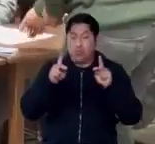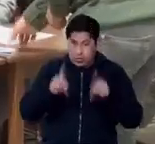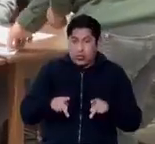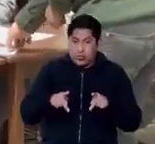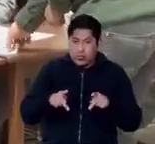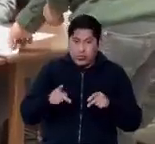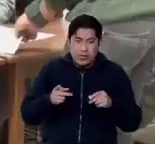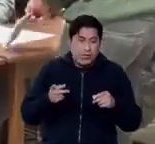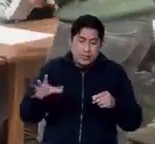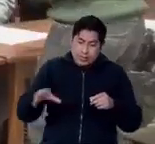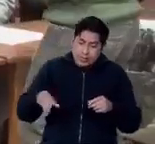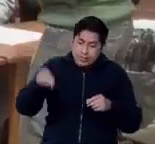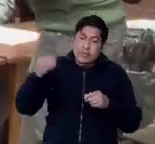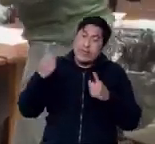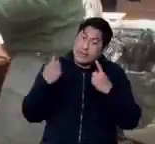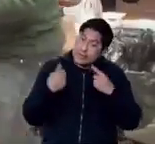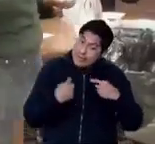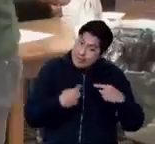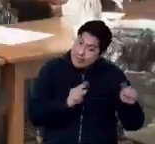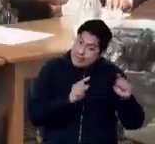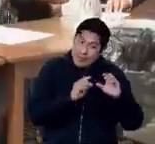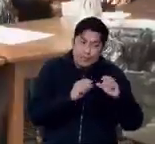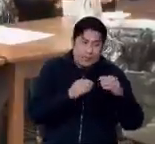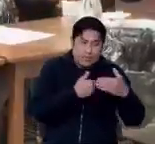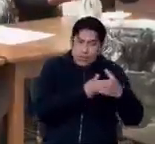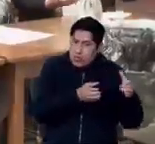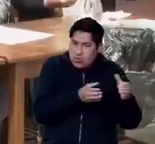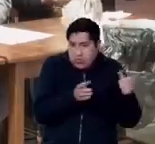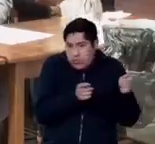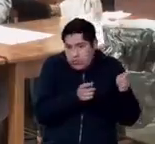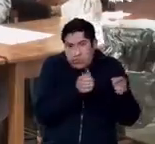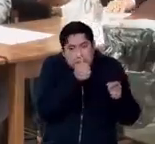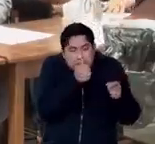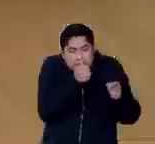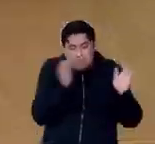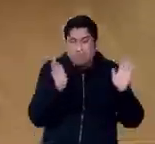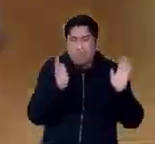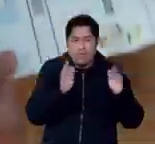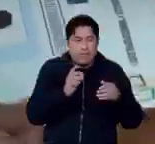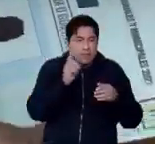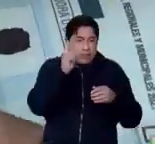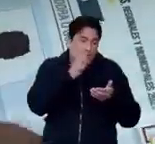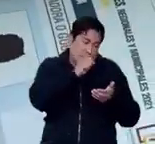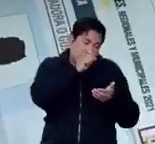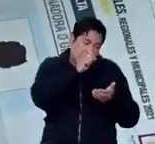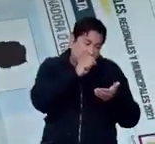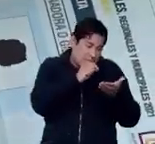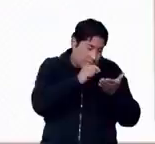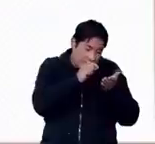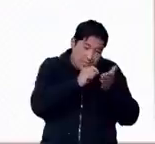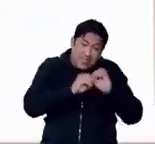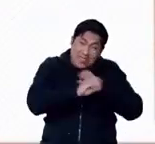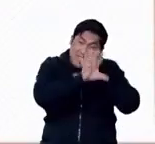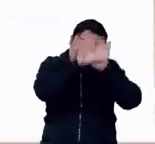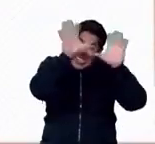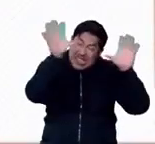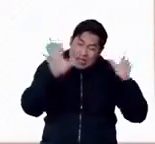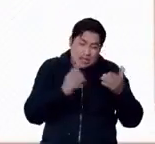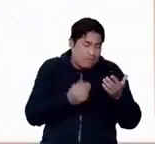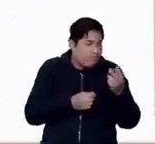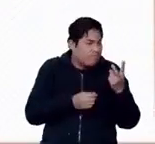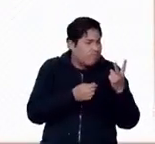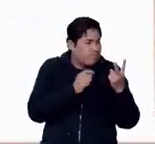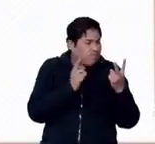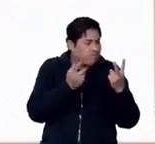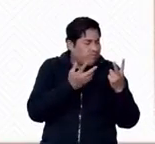departamento. Cuando el elector o la electora recoja la papeleta, debe dirigirse al recinto reservado para emitir su voto. Debe marcar con un signo